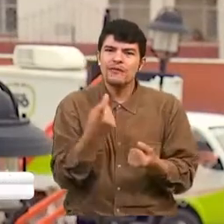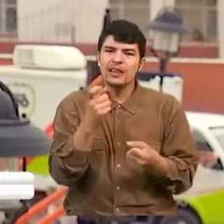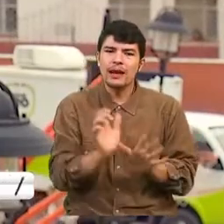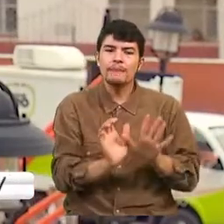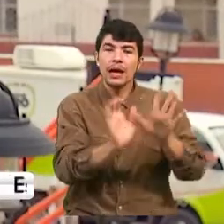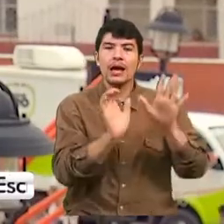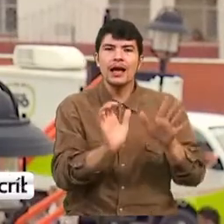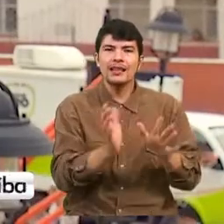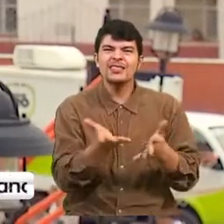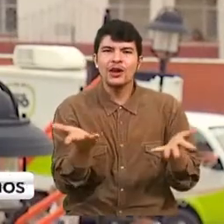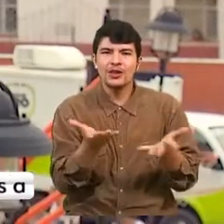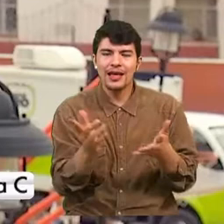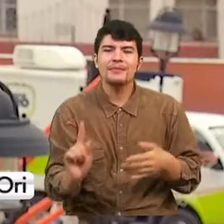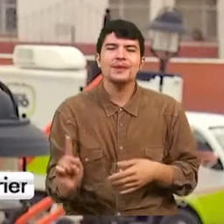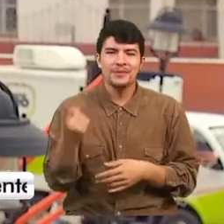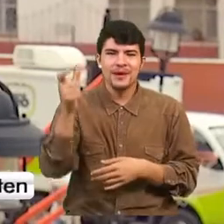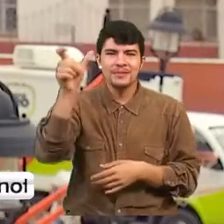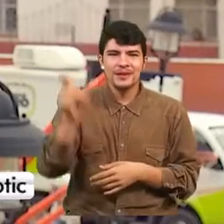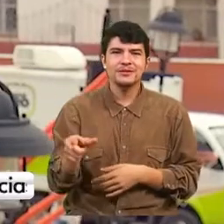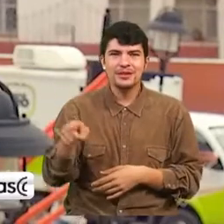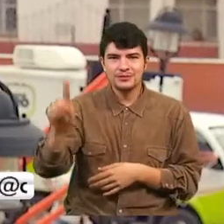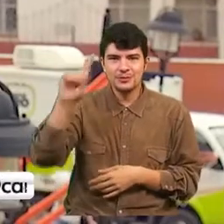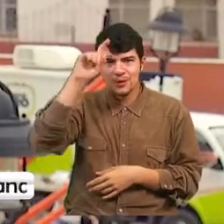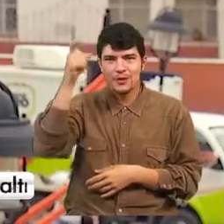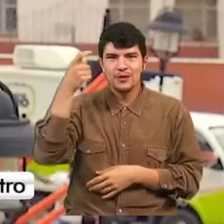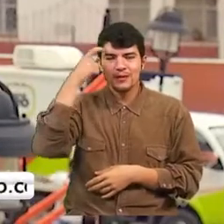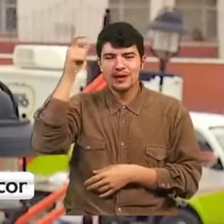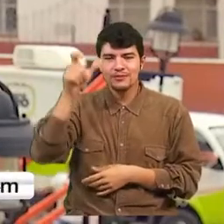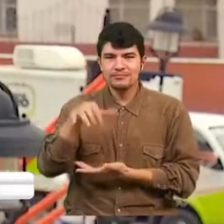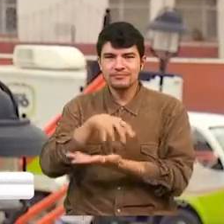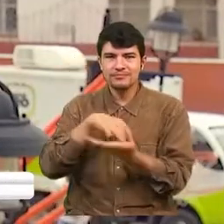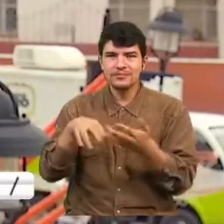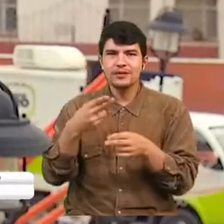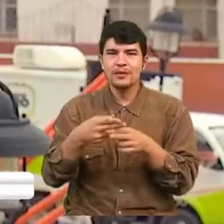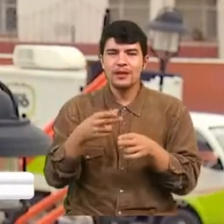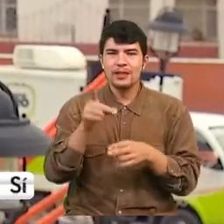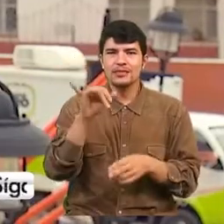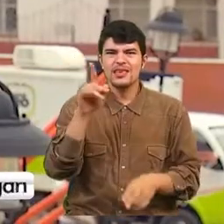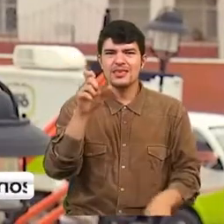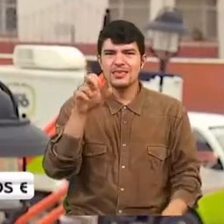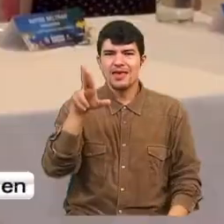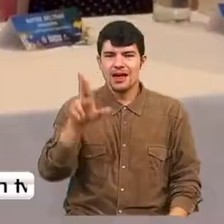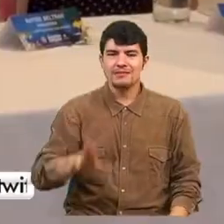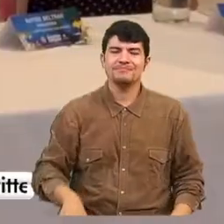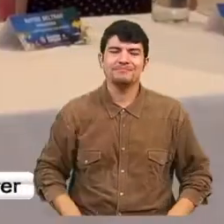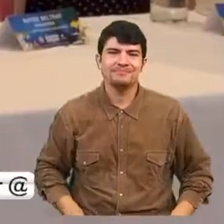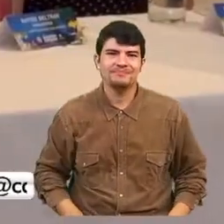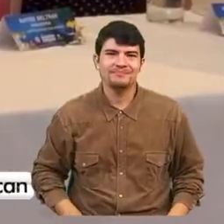empujoncito, y lo encontraron en el primer mandatario de los santandereanos, en el doctor Didier Tavera.